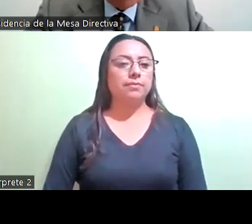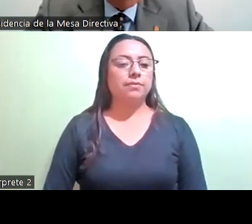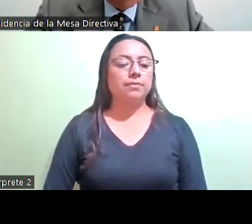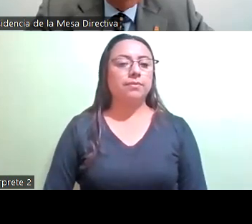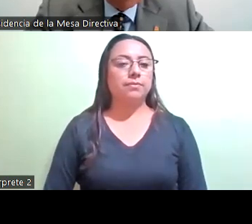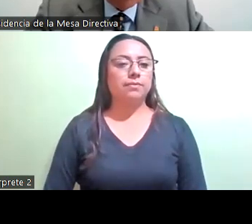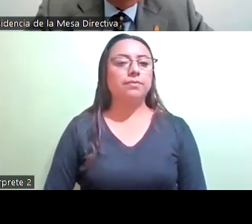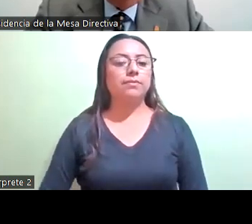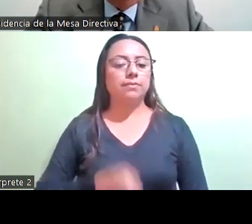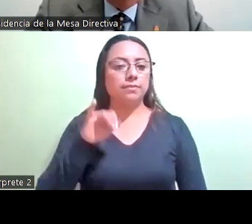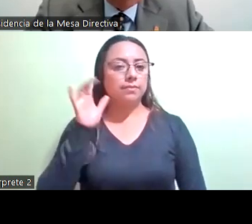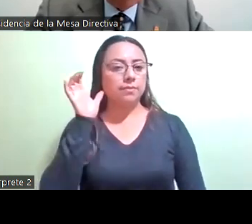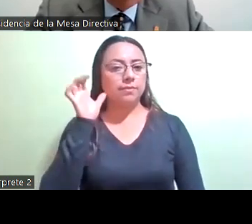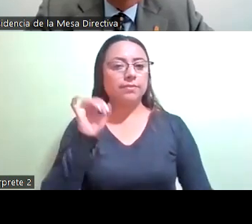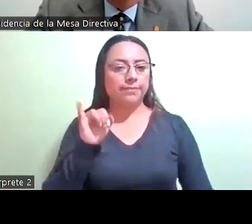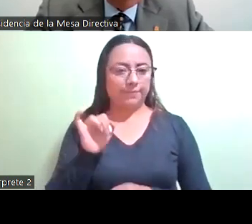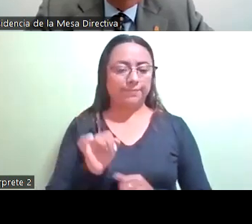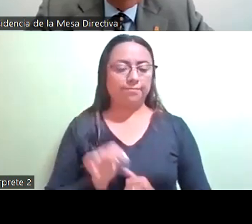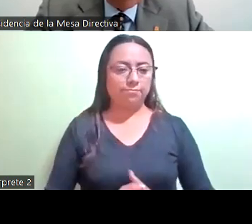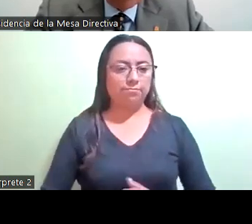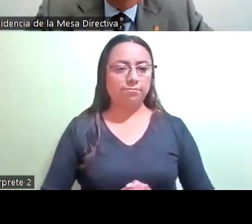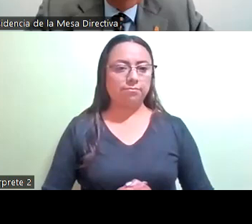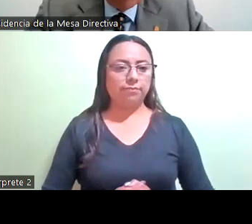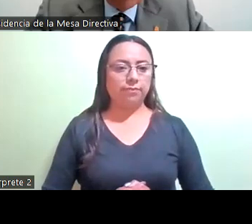¿Me escuchan? Sí.